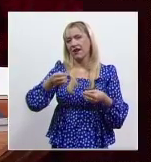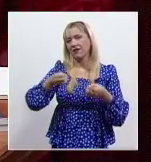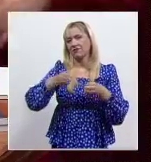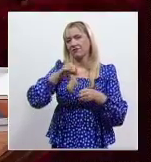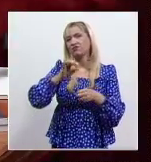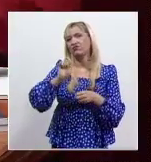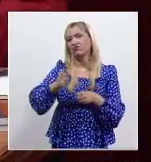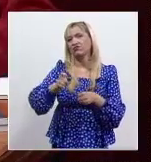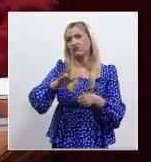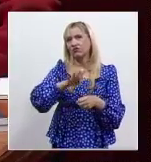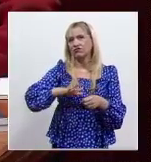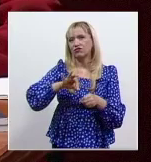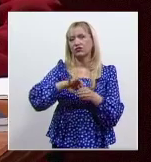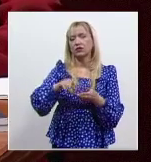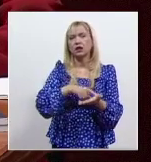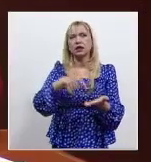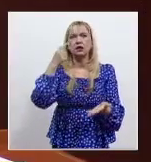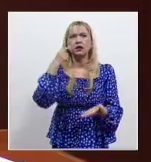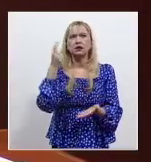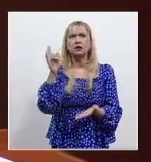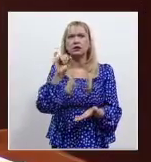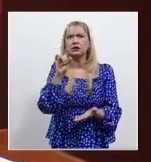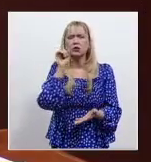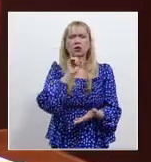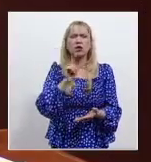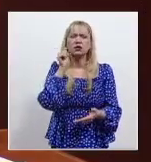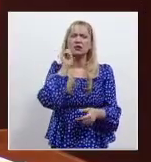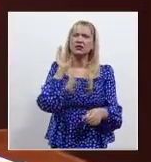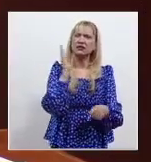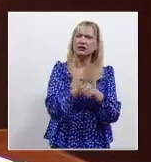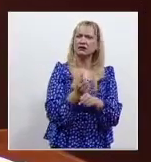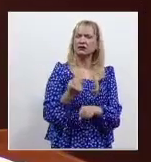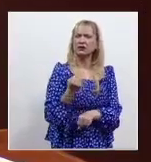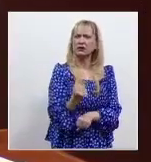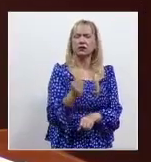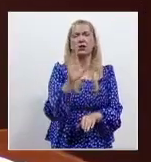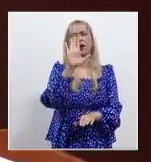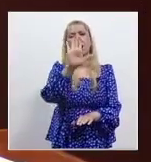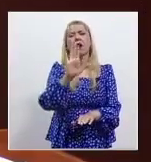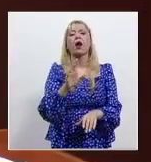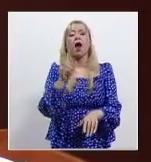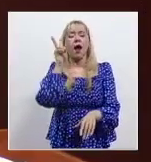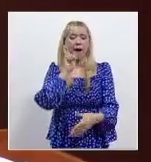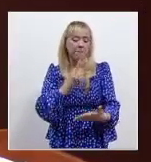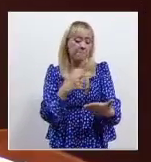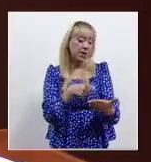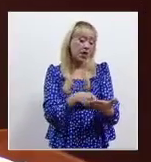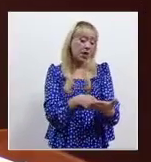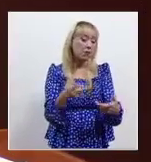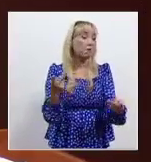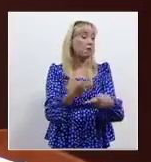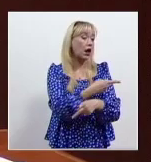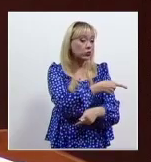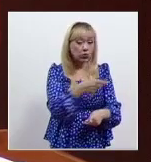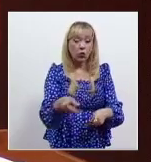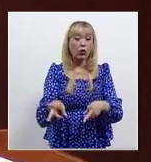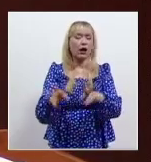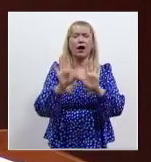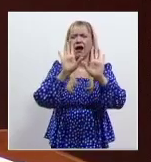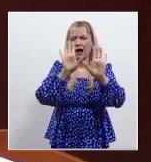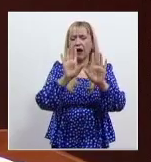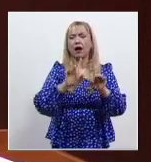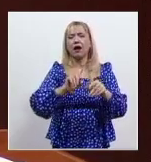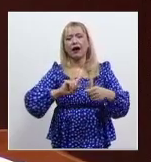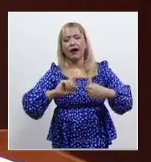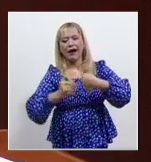juzga a las mujeres criminalizadas. Los hechos nos podrán decir muchas cosas, pero si solamente atendemos a